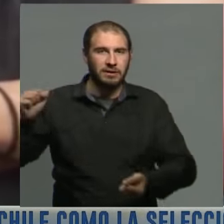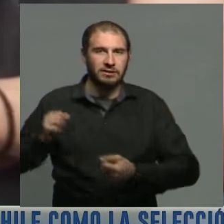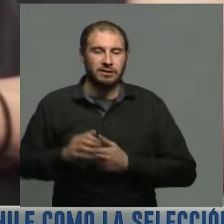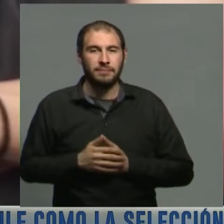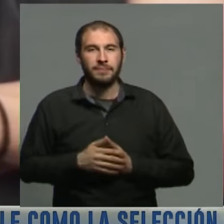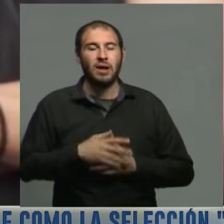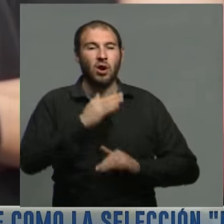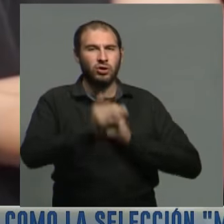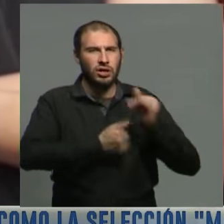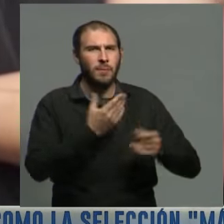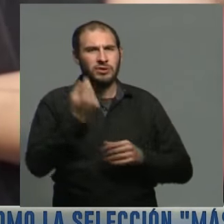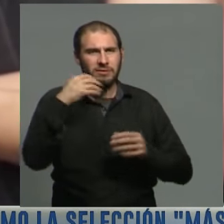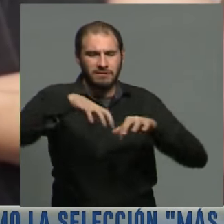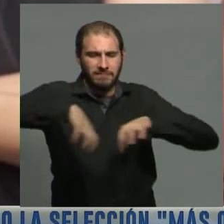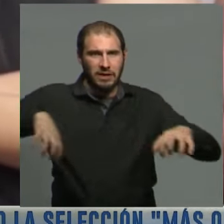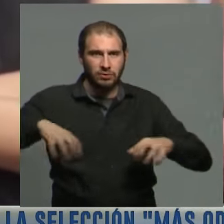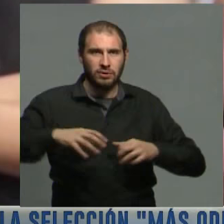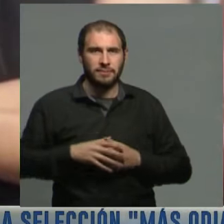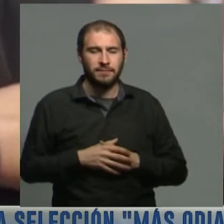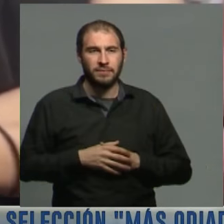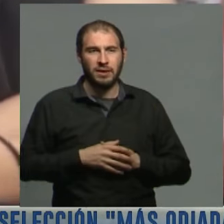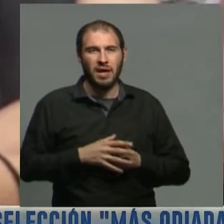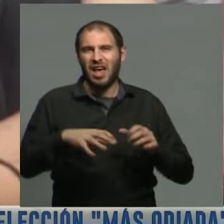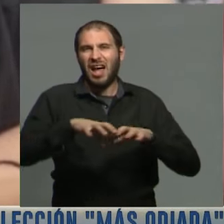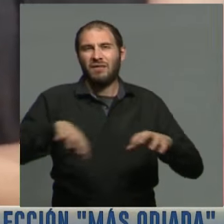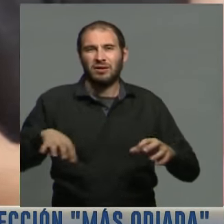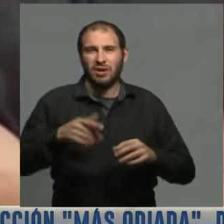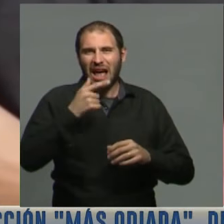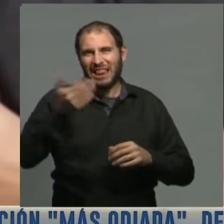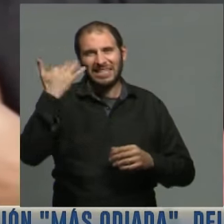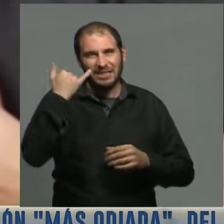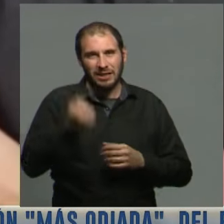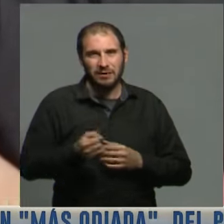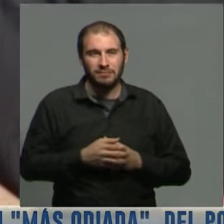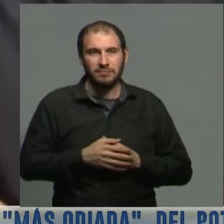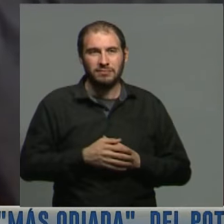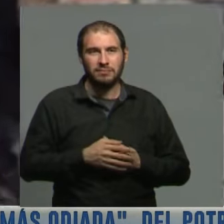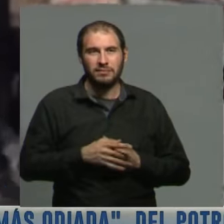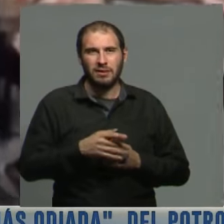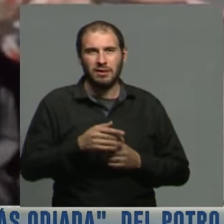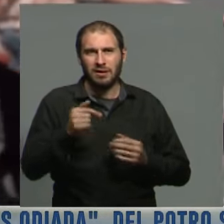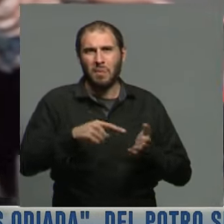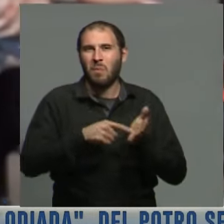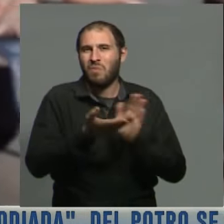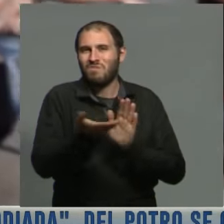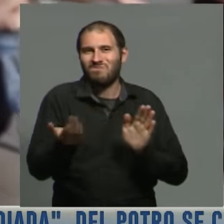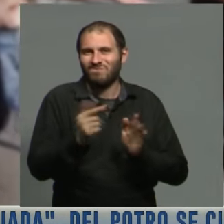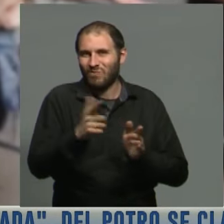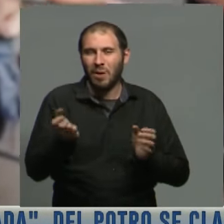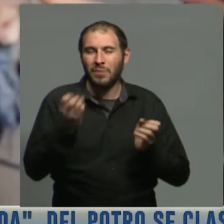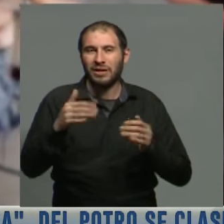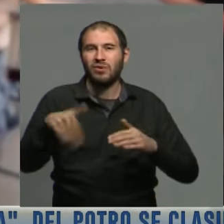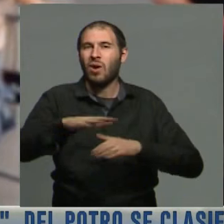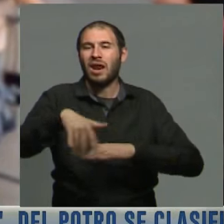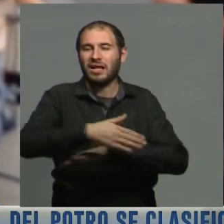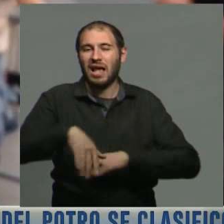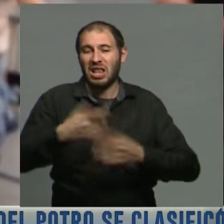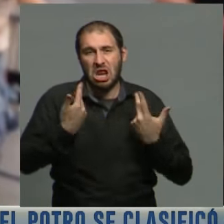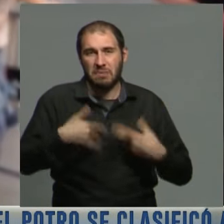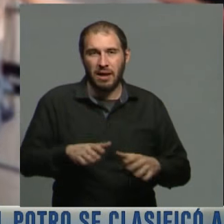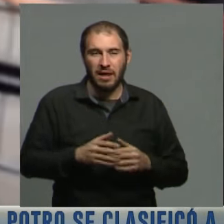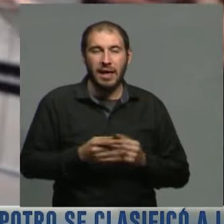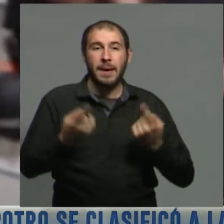y hablaban muchas veces de fractura. Era una fractura que existía, era una fractura que no era igual muy evidente, evidentemente por las calles había